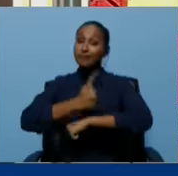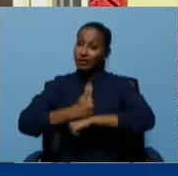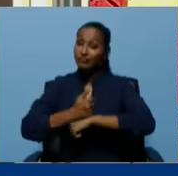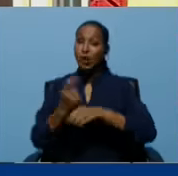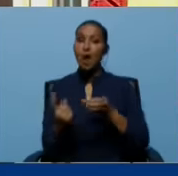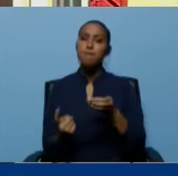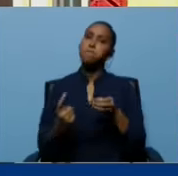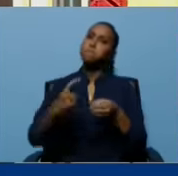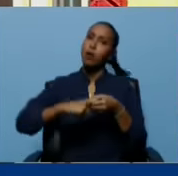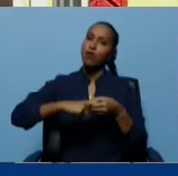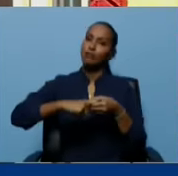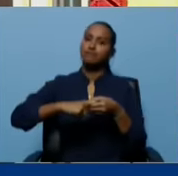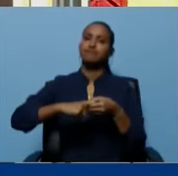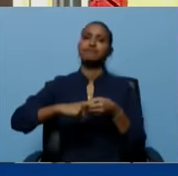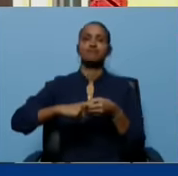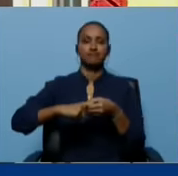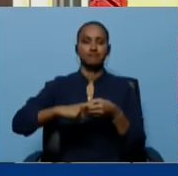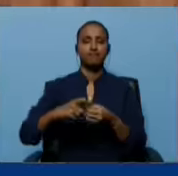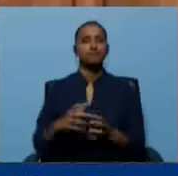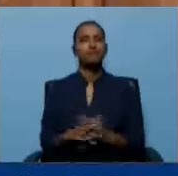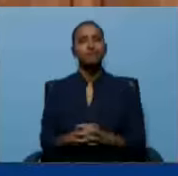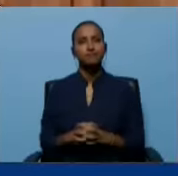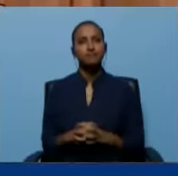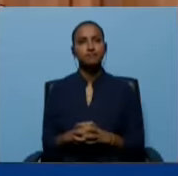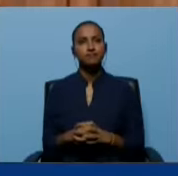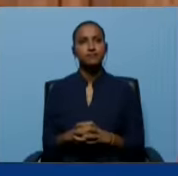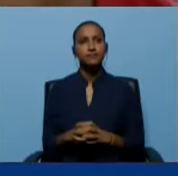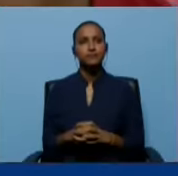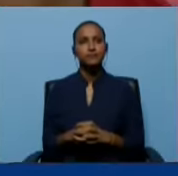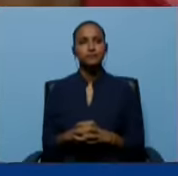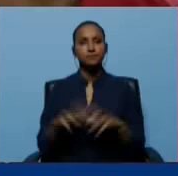Villegas, ministro de Comercio Nacional.